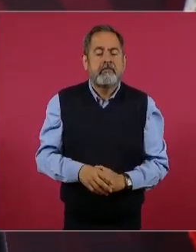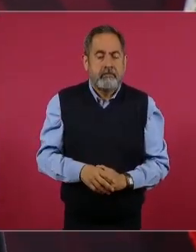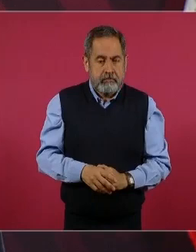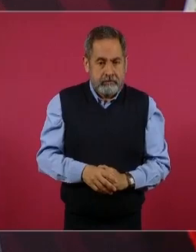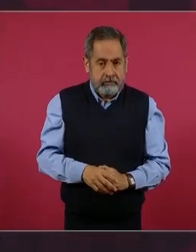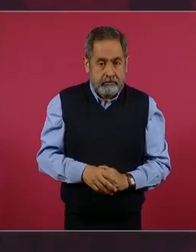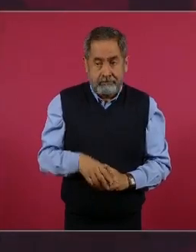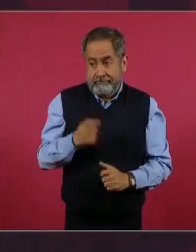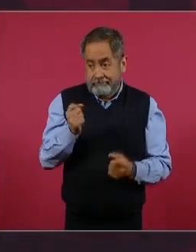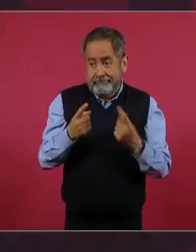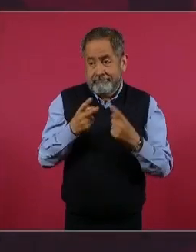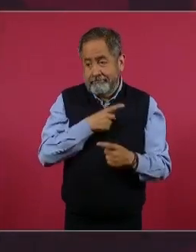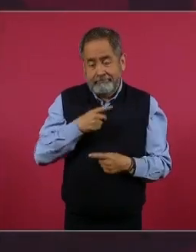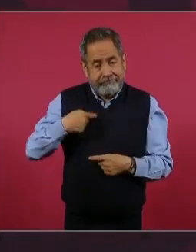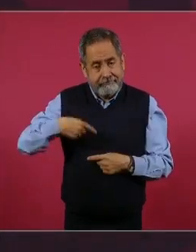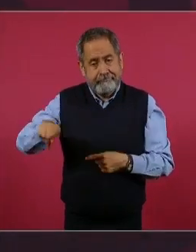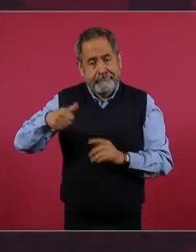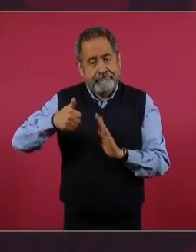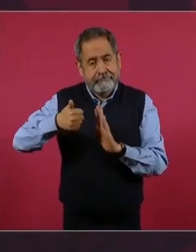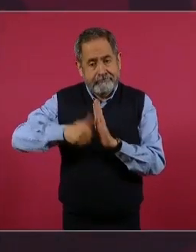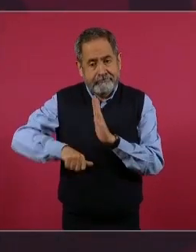hay que operarlo.